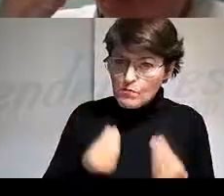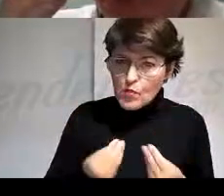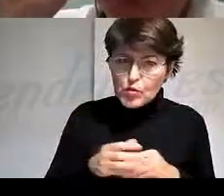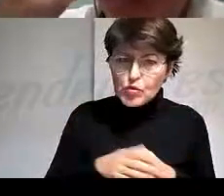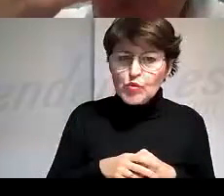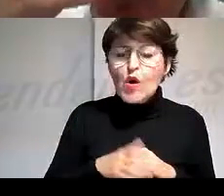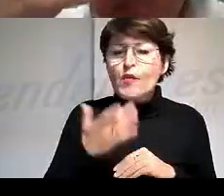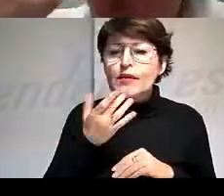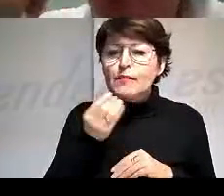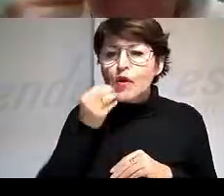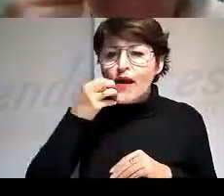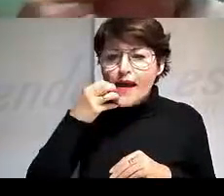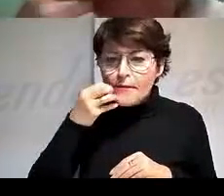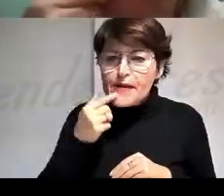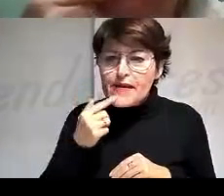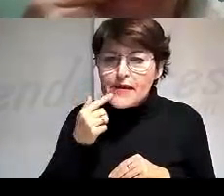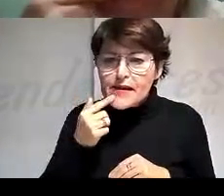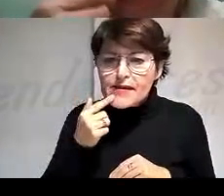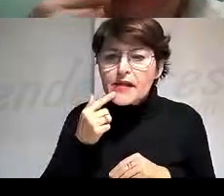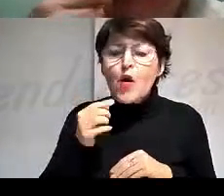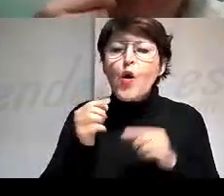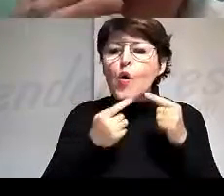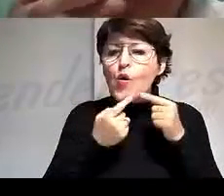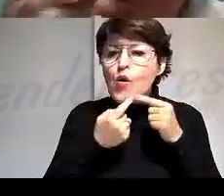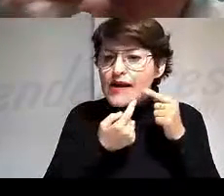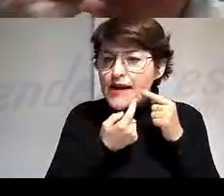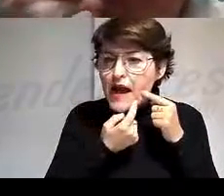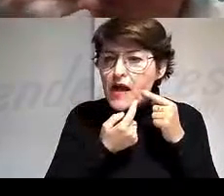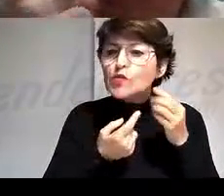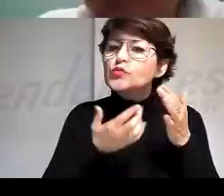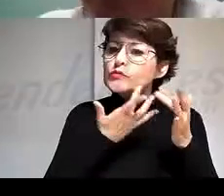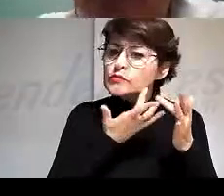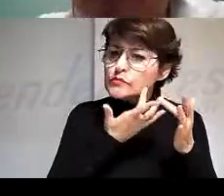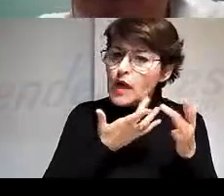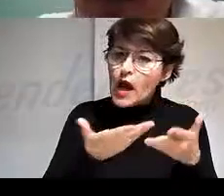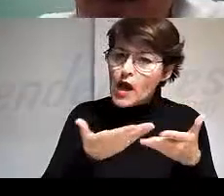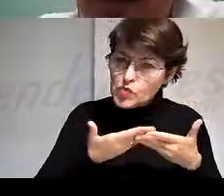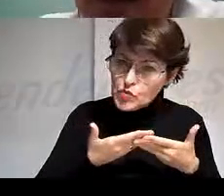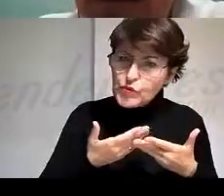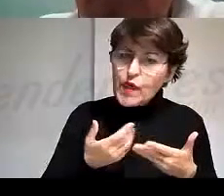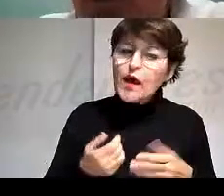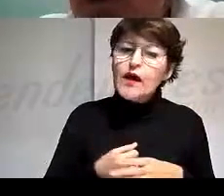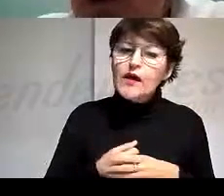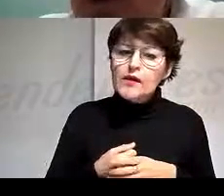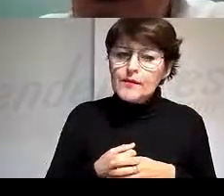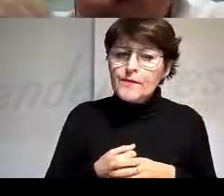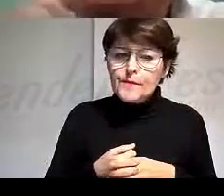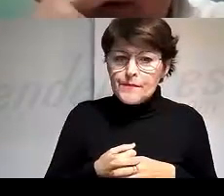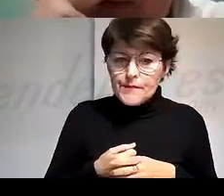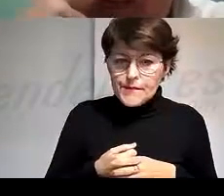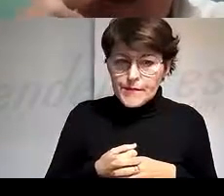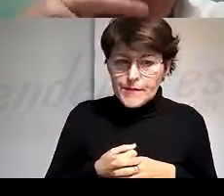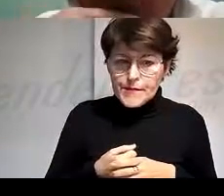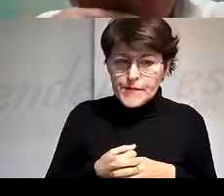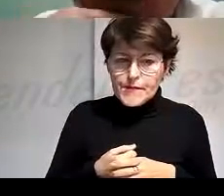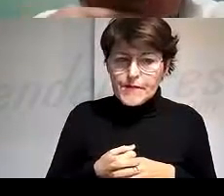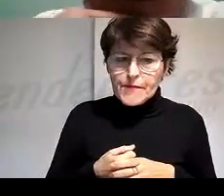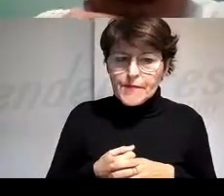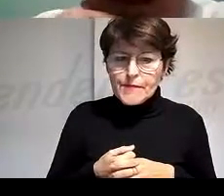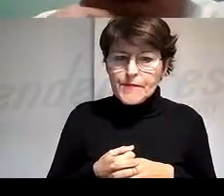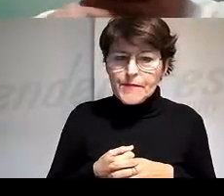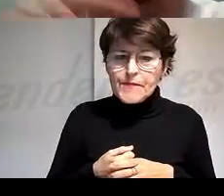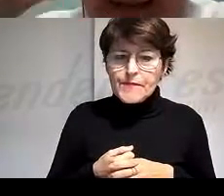por ejemplo, pues yo me lo pongo, para cualquier granito, para cualquier pústula puede ir muy bien el árbol de té y te evitas el antibiótico y todos los efectos secundarios del mismo.